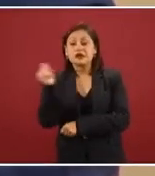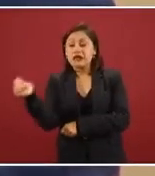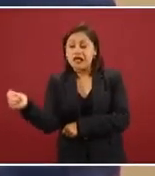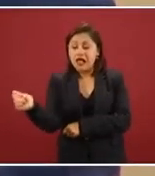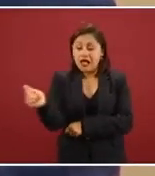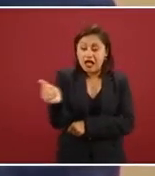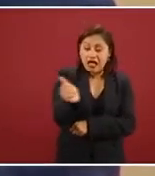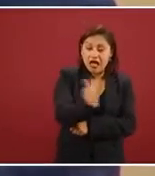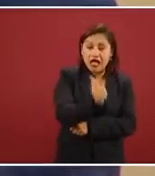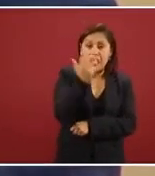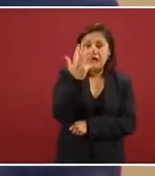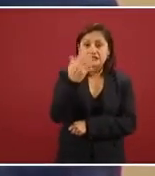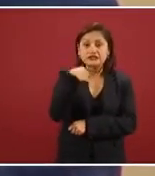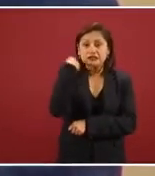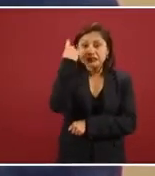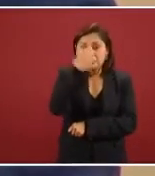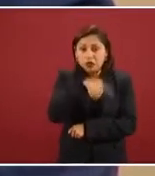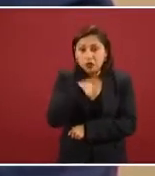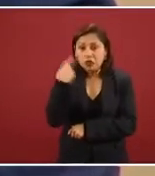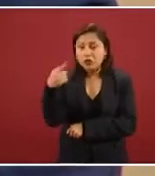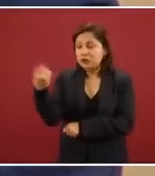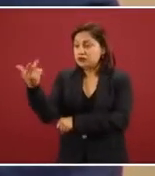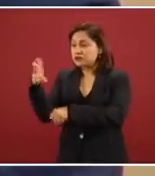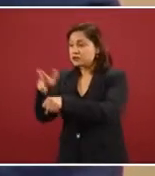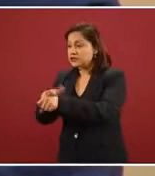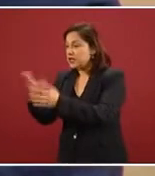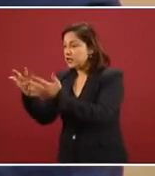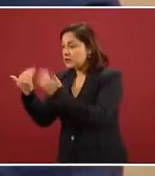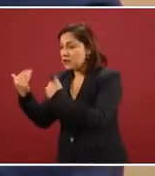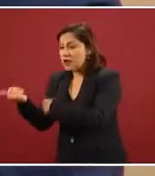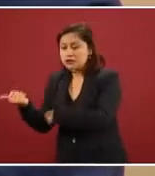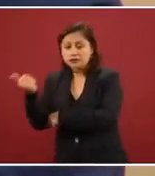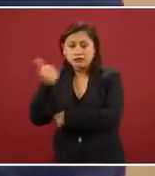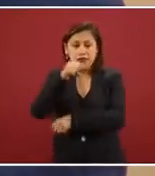horas de 10 horas